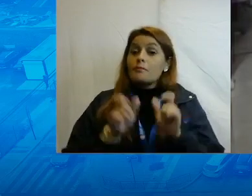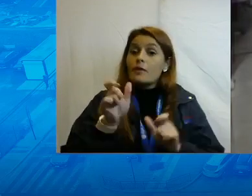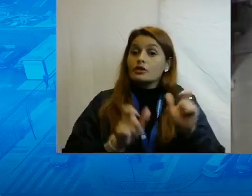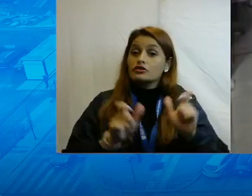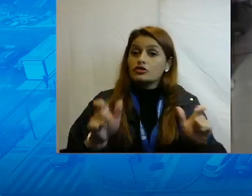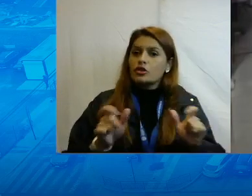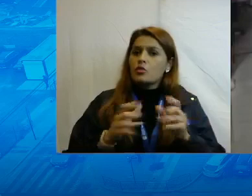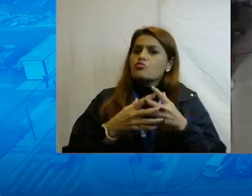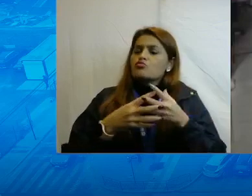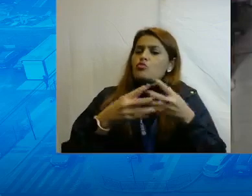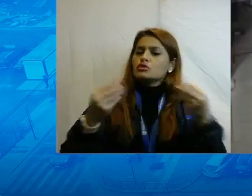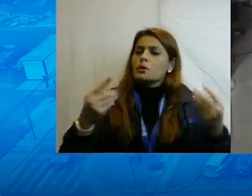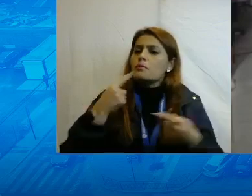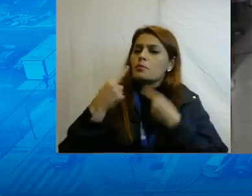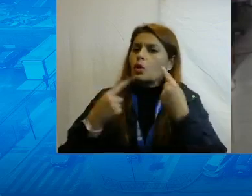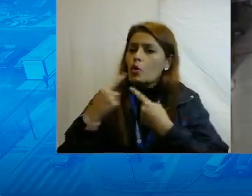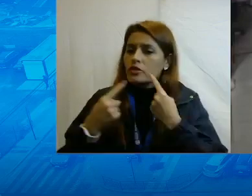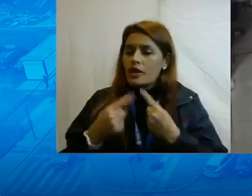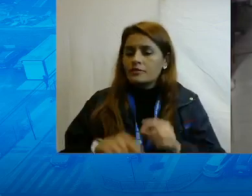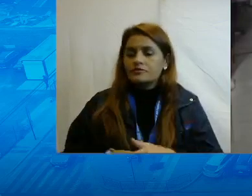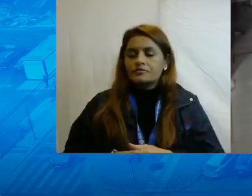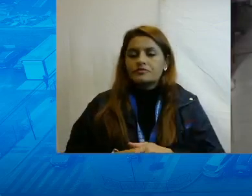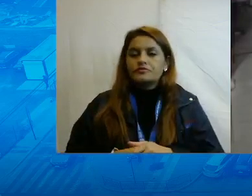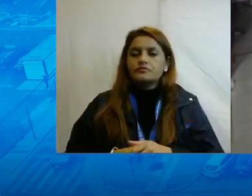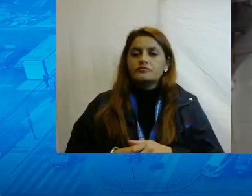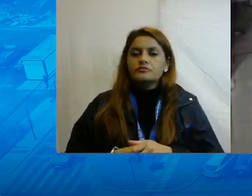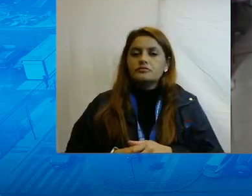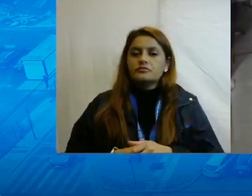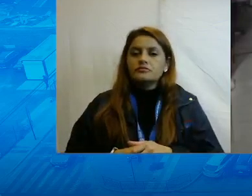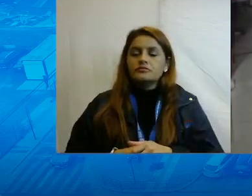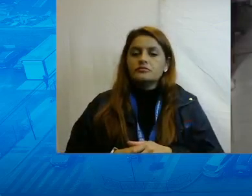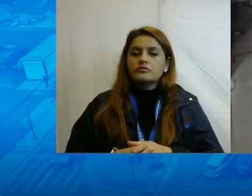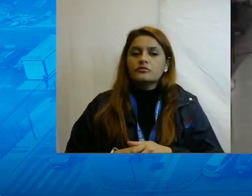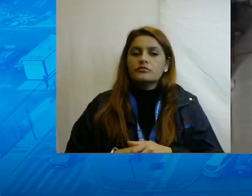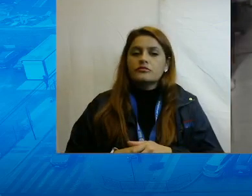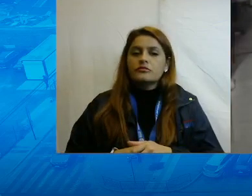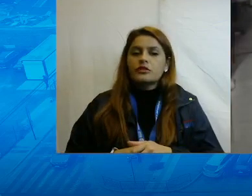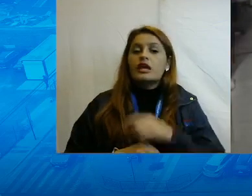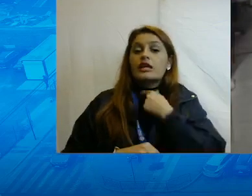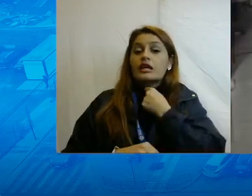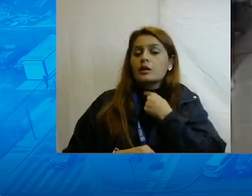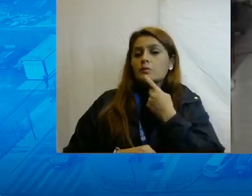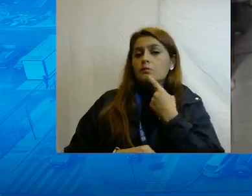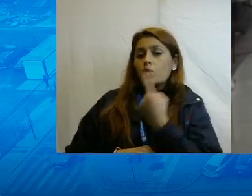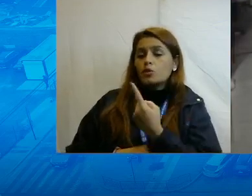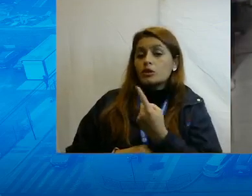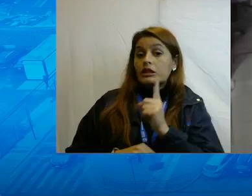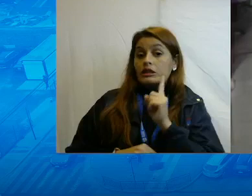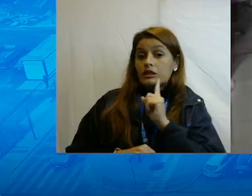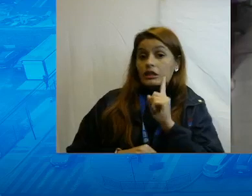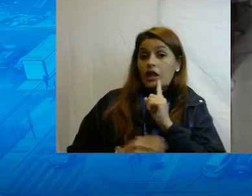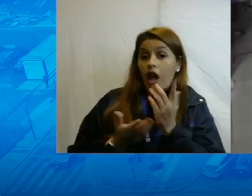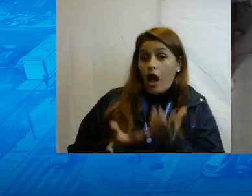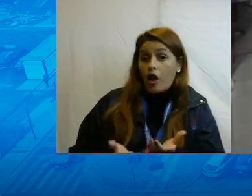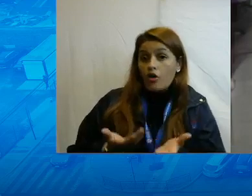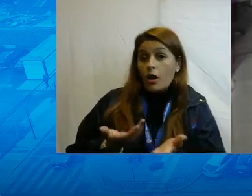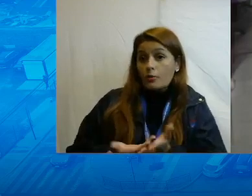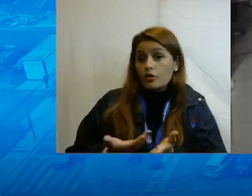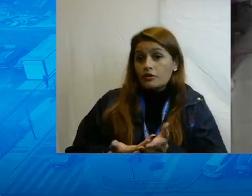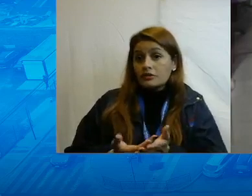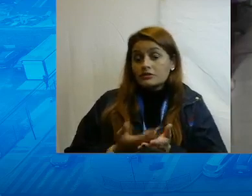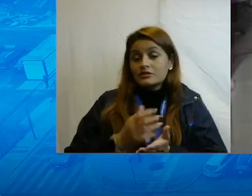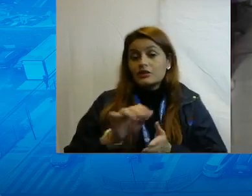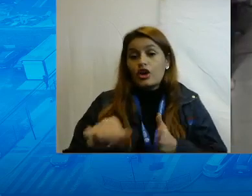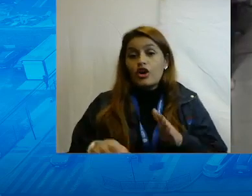varias consultas en sesiones anteriores. No sé si el consejo quisiera entregar alguna pregunta, me imagino que el concejal